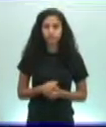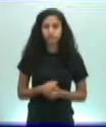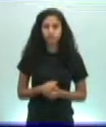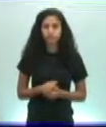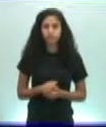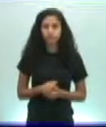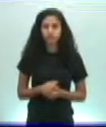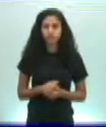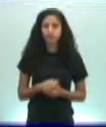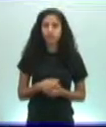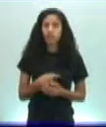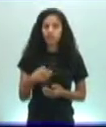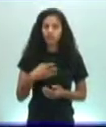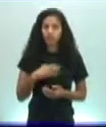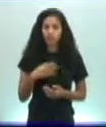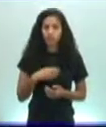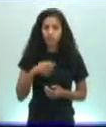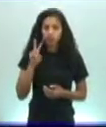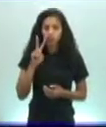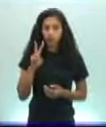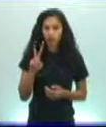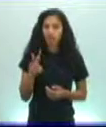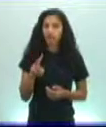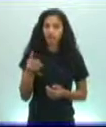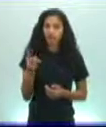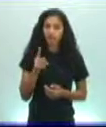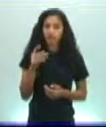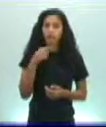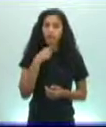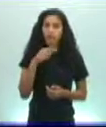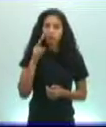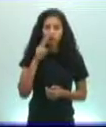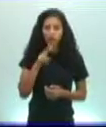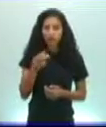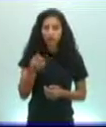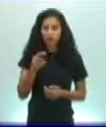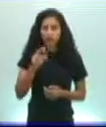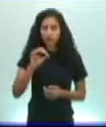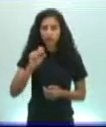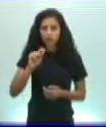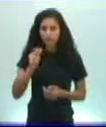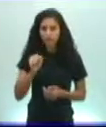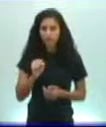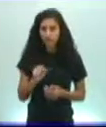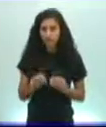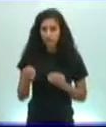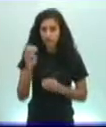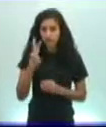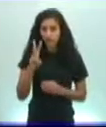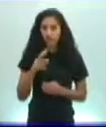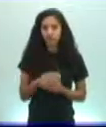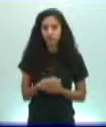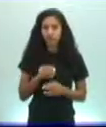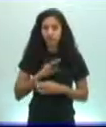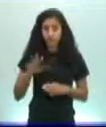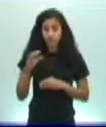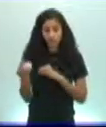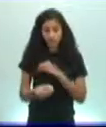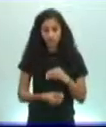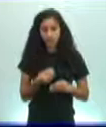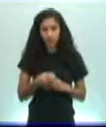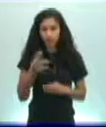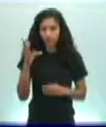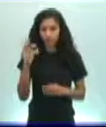Nos habíamos quedado en que el volumen del cubo no es más que la arista a la 3. Y ya habíamos sustituido los